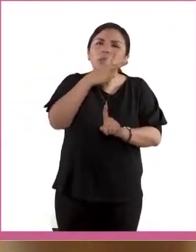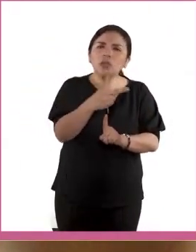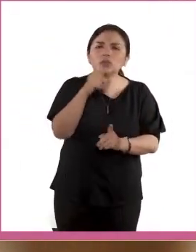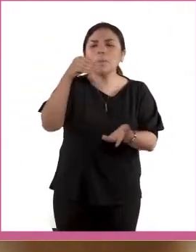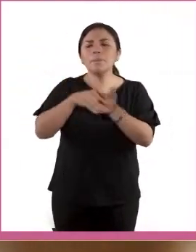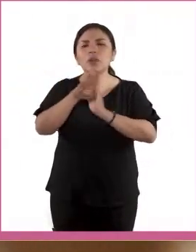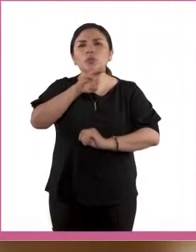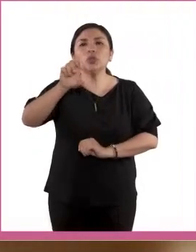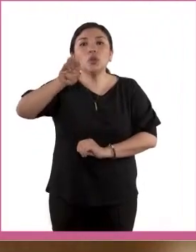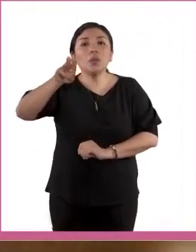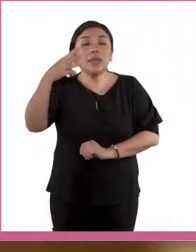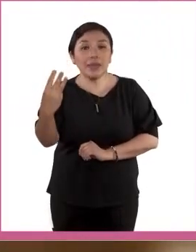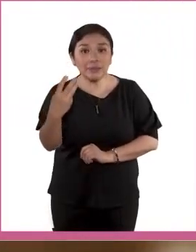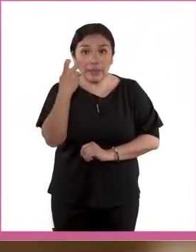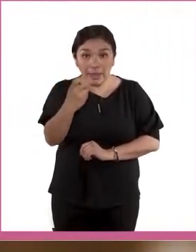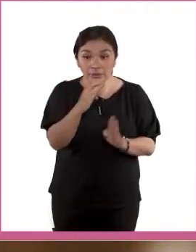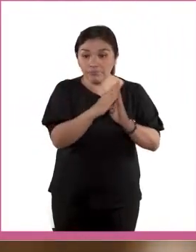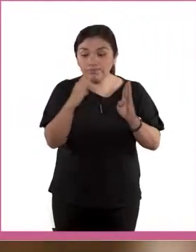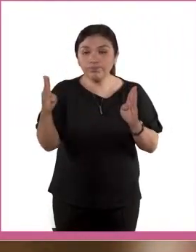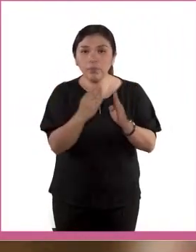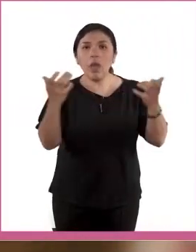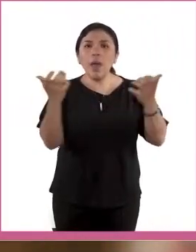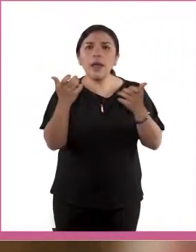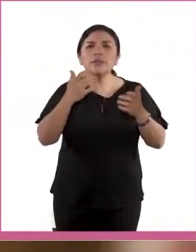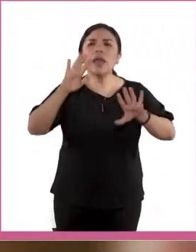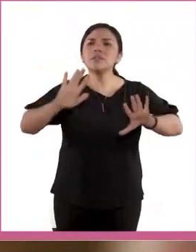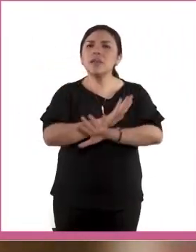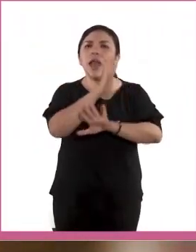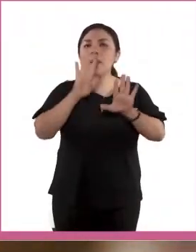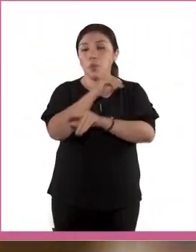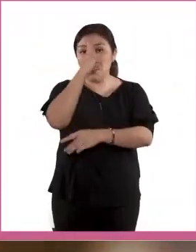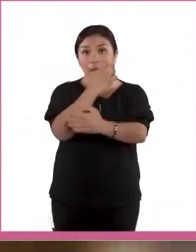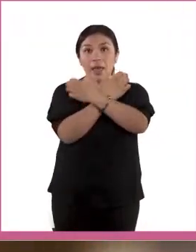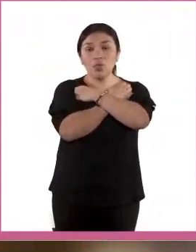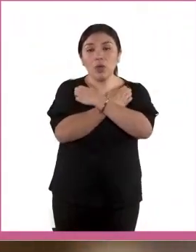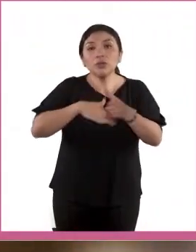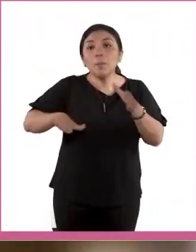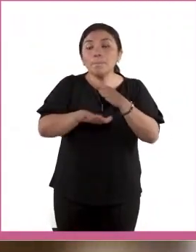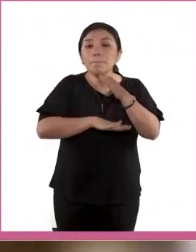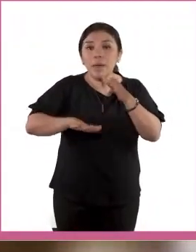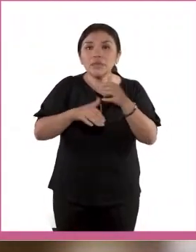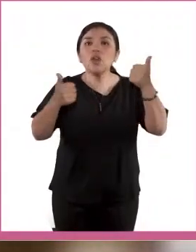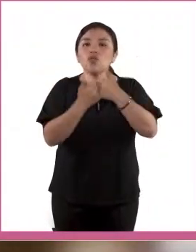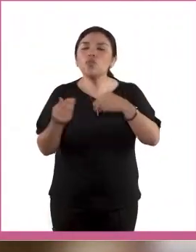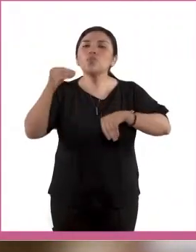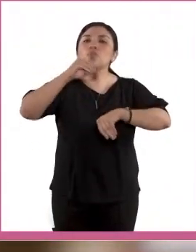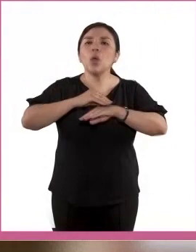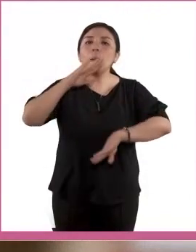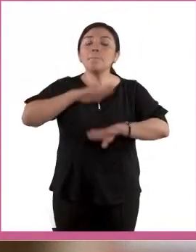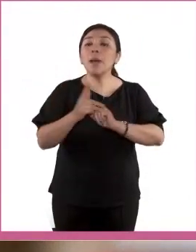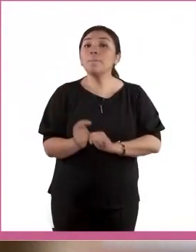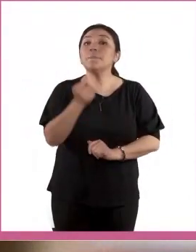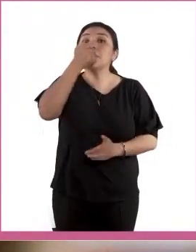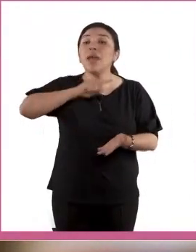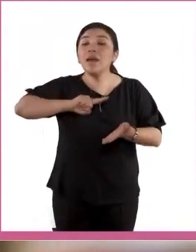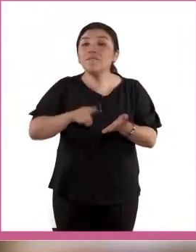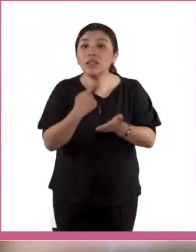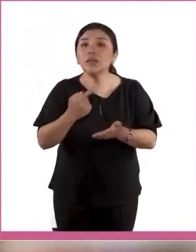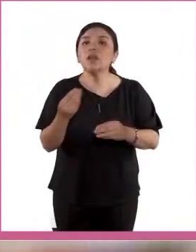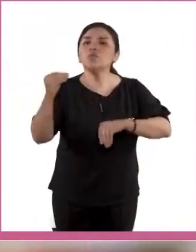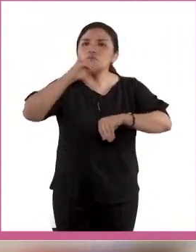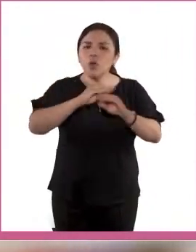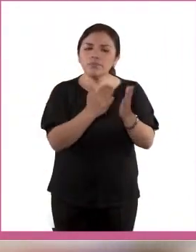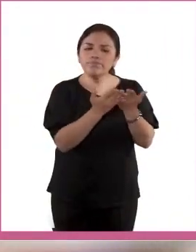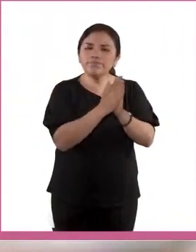Entre 1992 y 1993 se hizo la reforma de la educación básica y se incluyeron